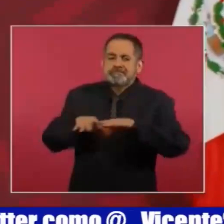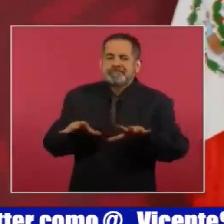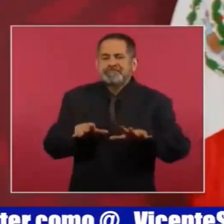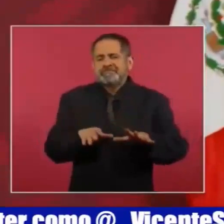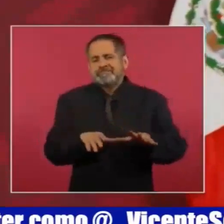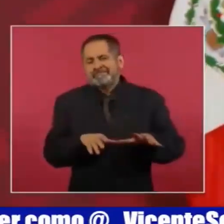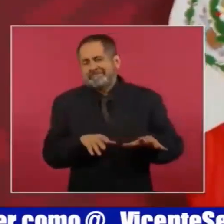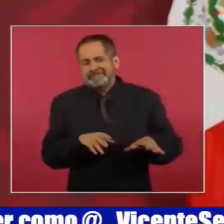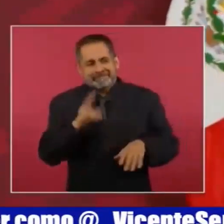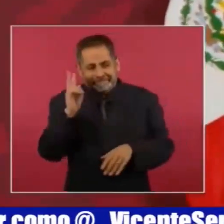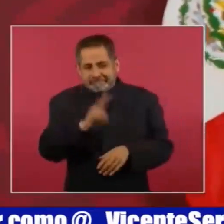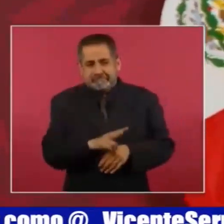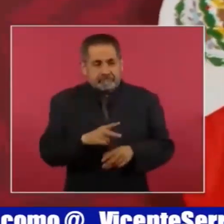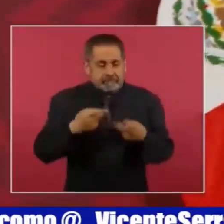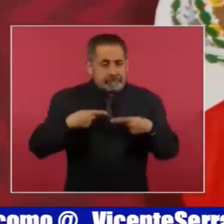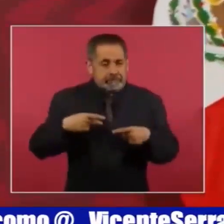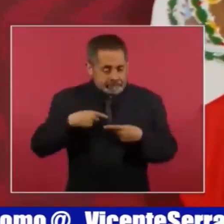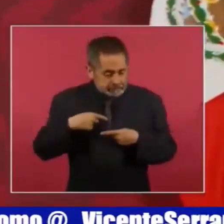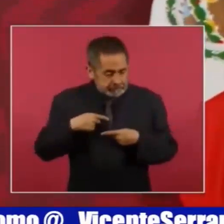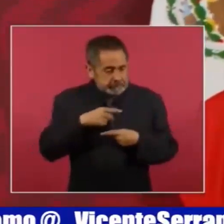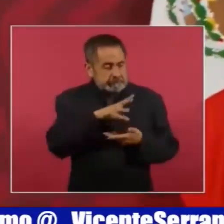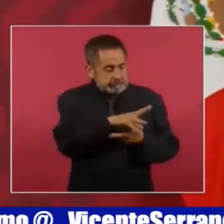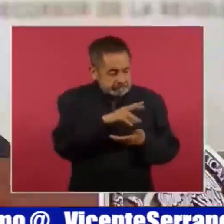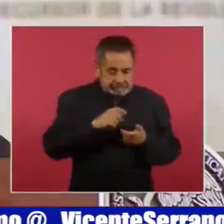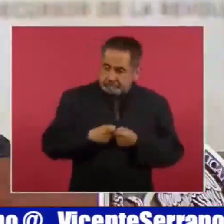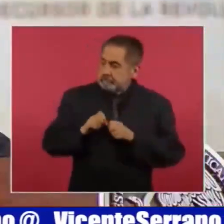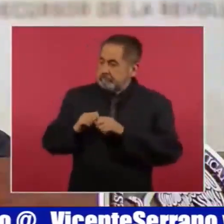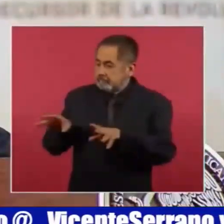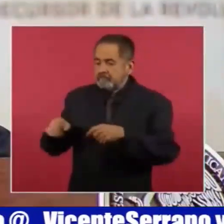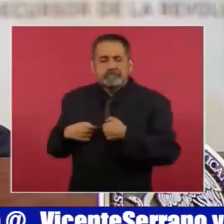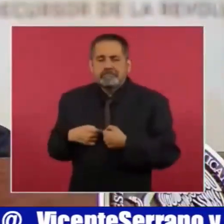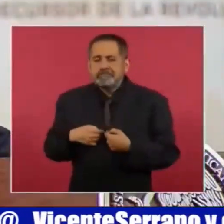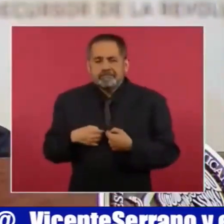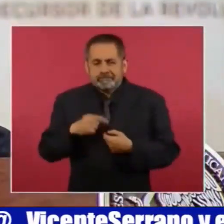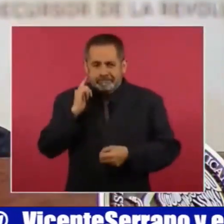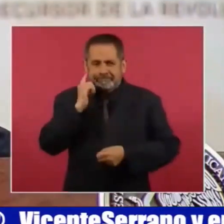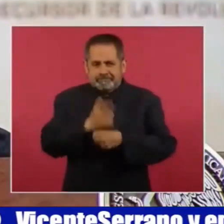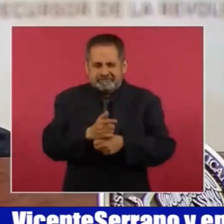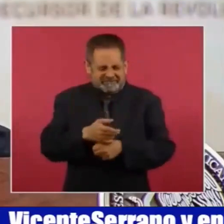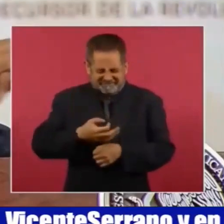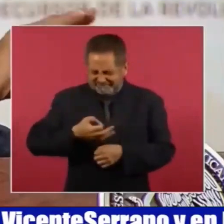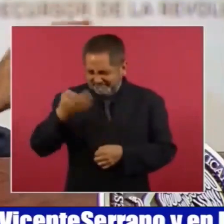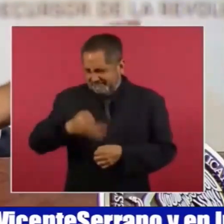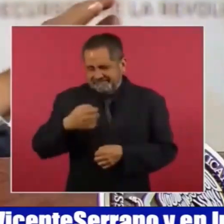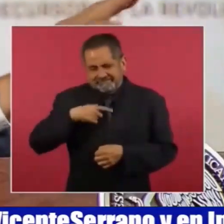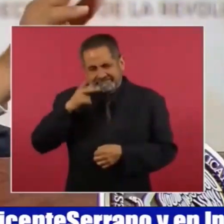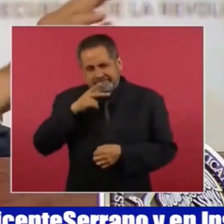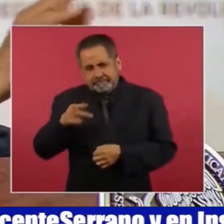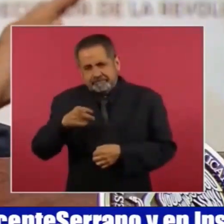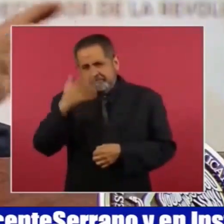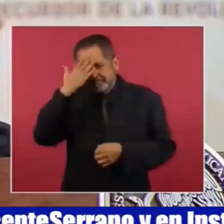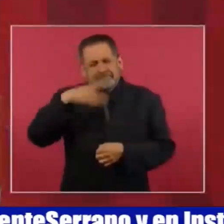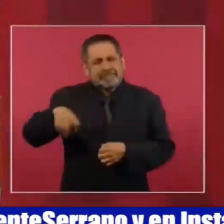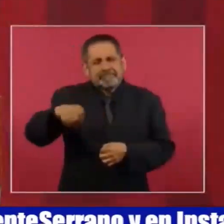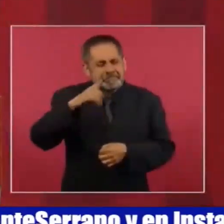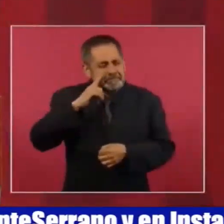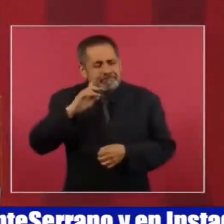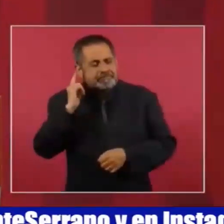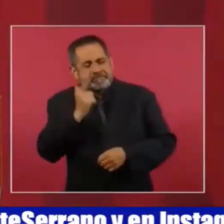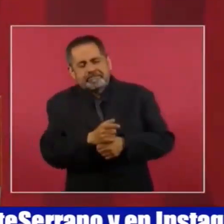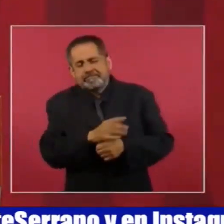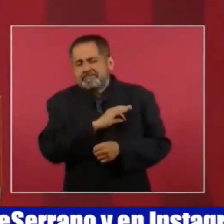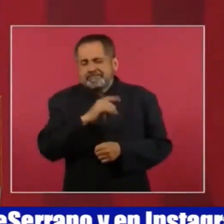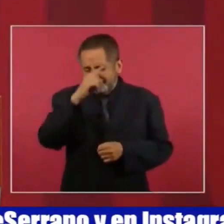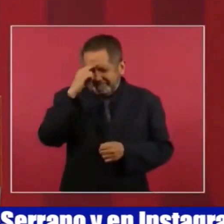o con cualquier otro mecanismo. Eso lo tengo casi probado y cualquiera lo puede